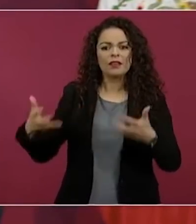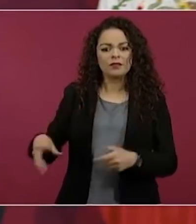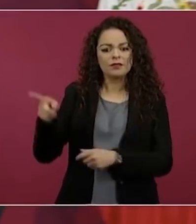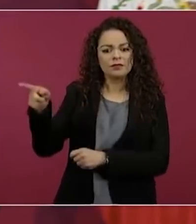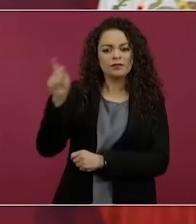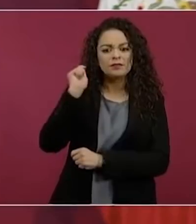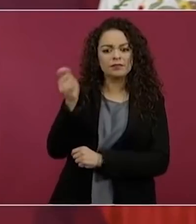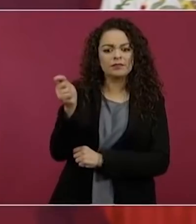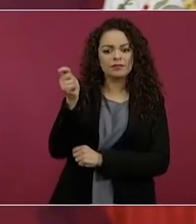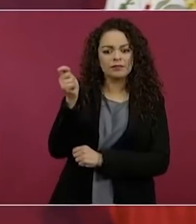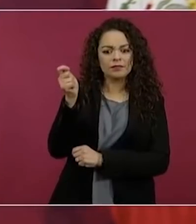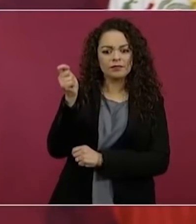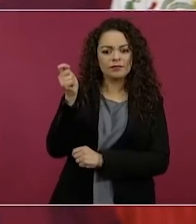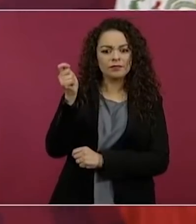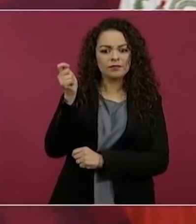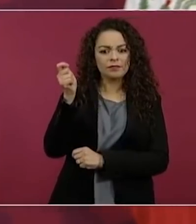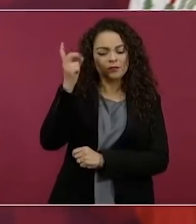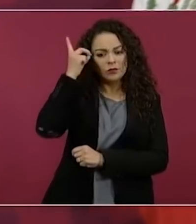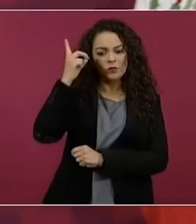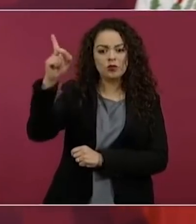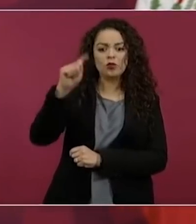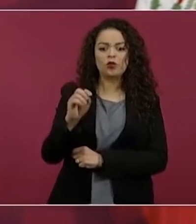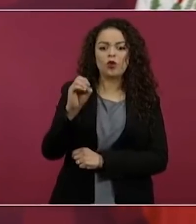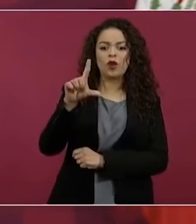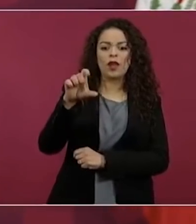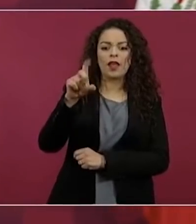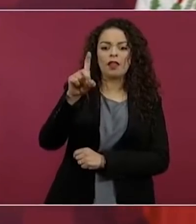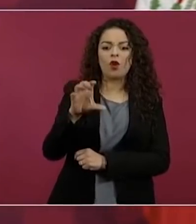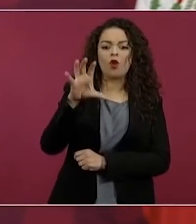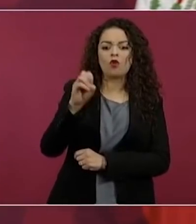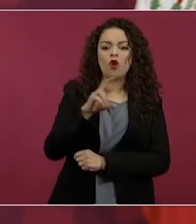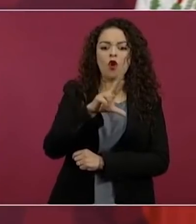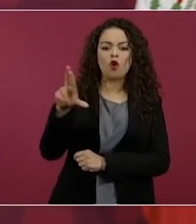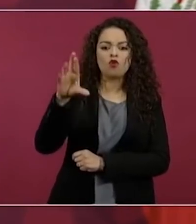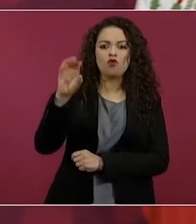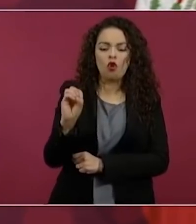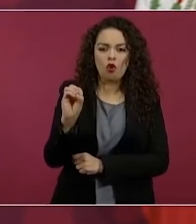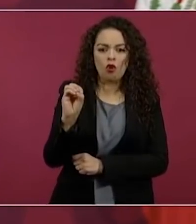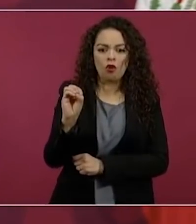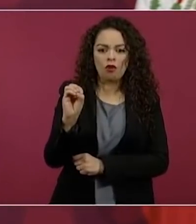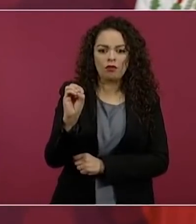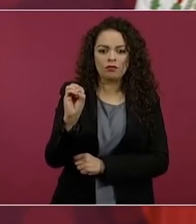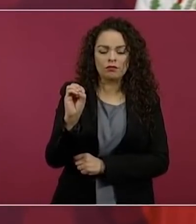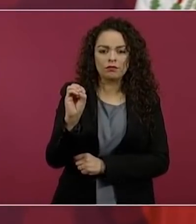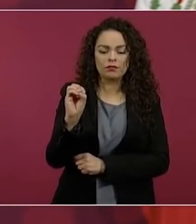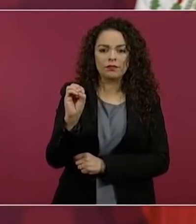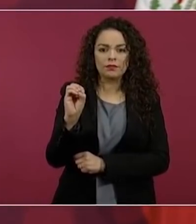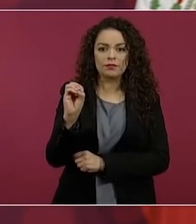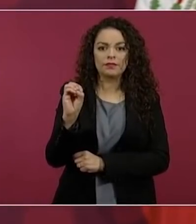finado Toledo Corro, que lo compraron